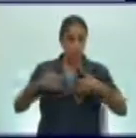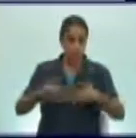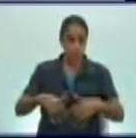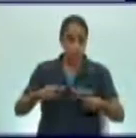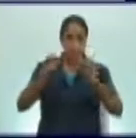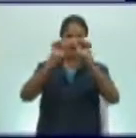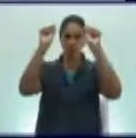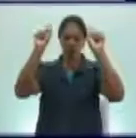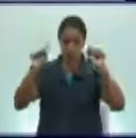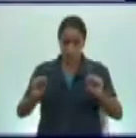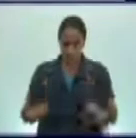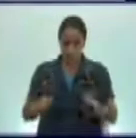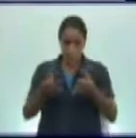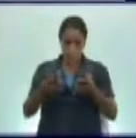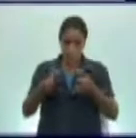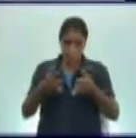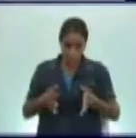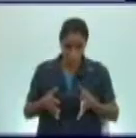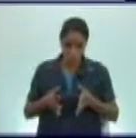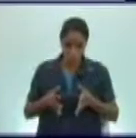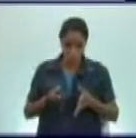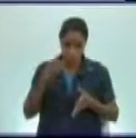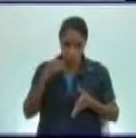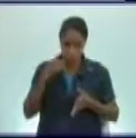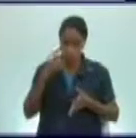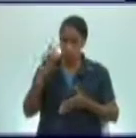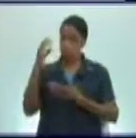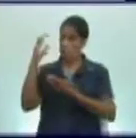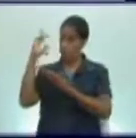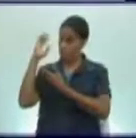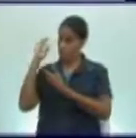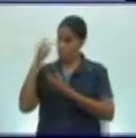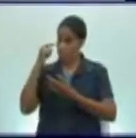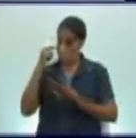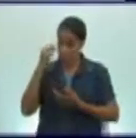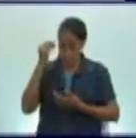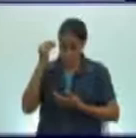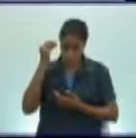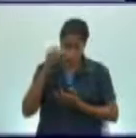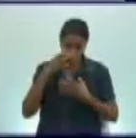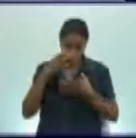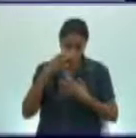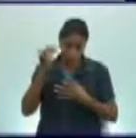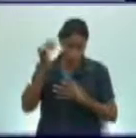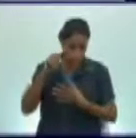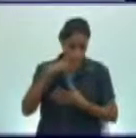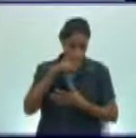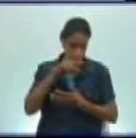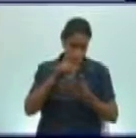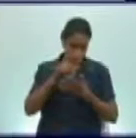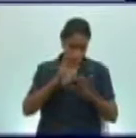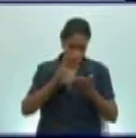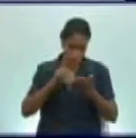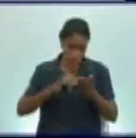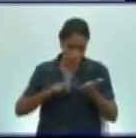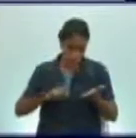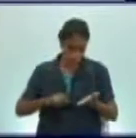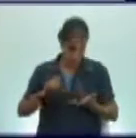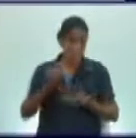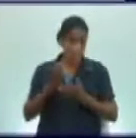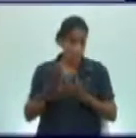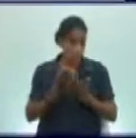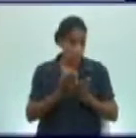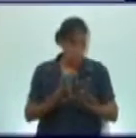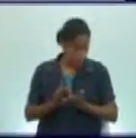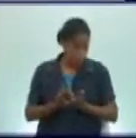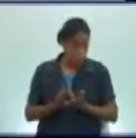sistema nervioso. Por eso es importante que ustedes tengan en cuenta estas características que la pueden llevar a